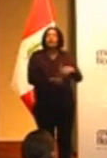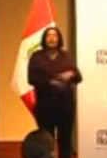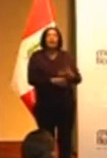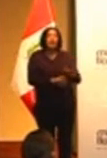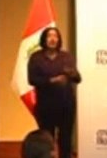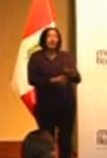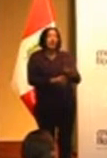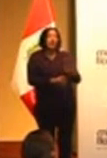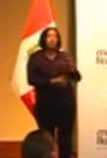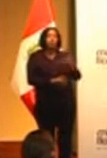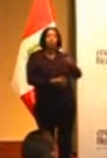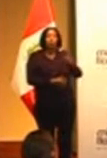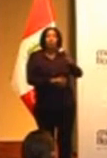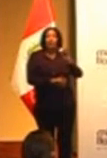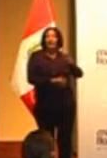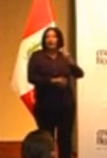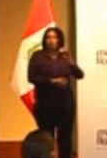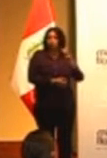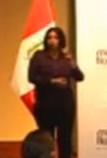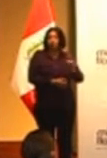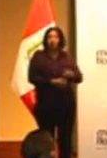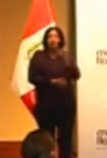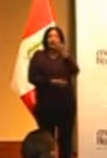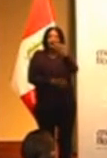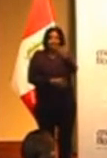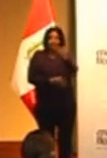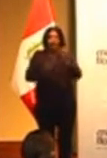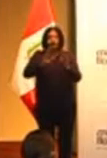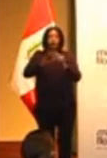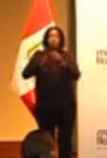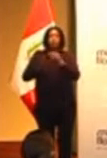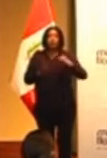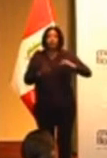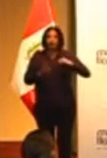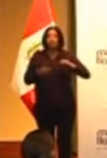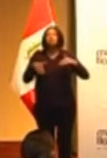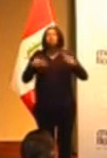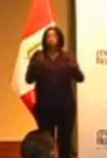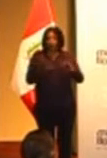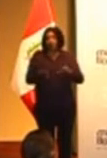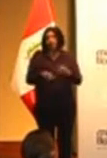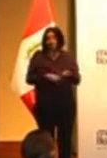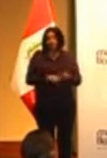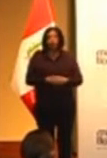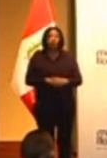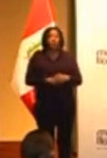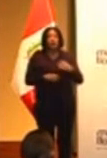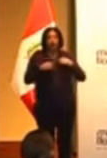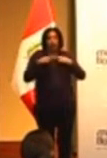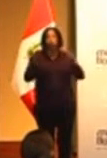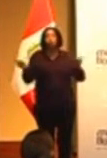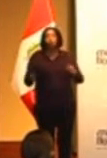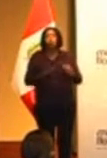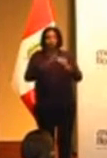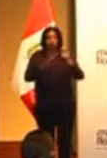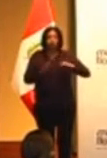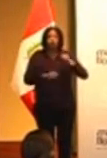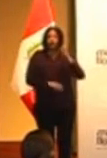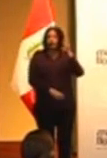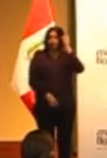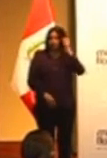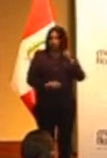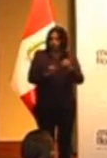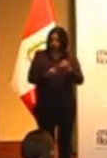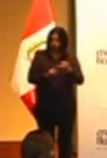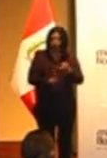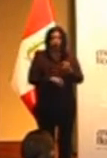Fomento para que 3 municipios puedan desarrollar este tipo de cosas. Y anuncio que los municipios son